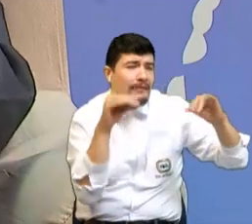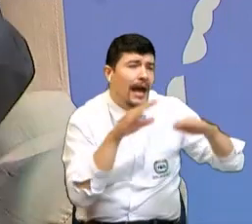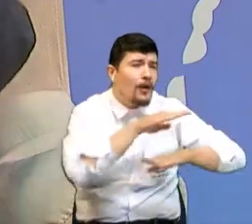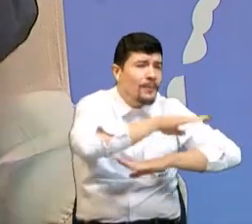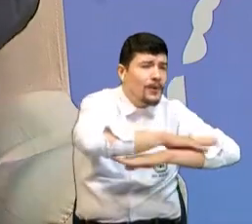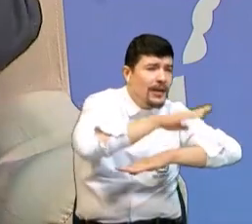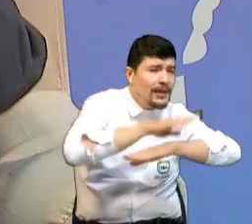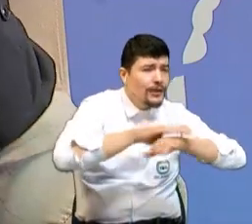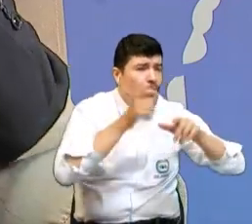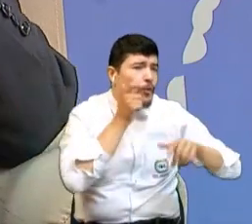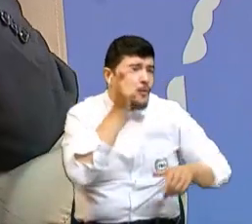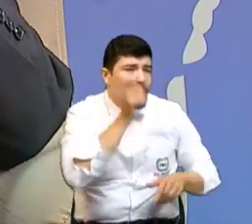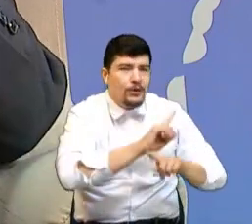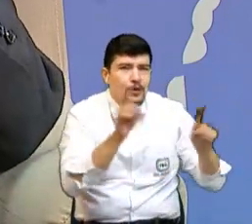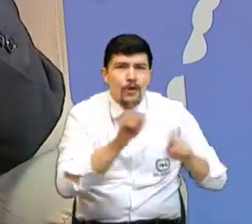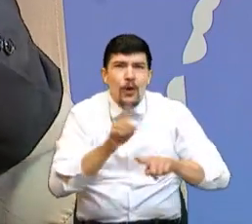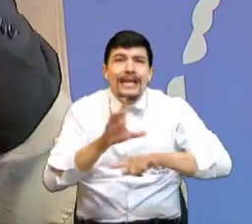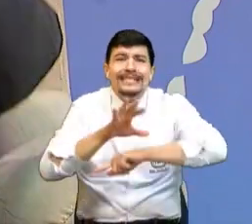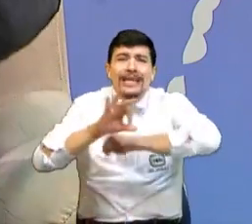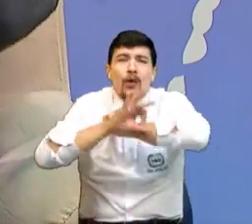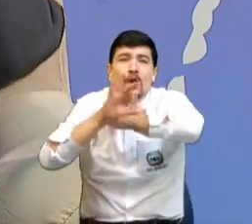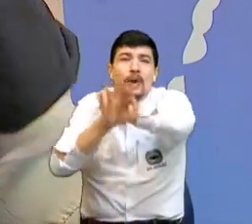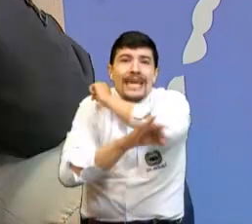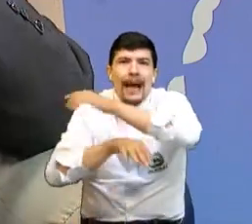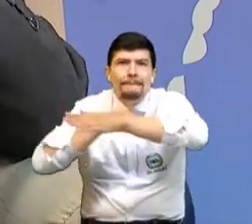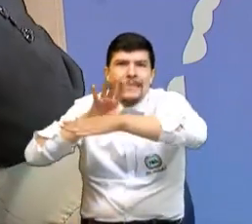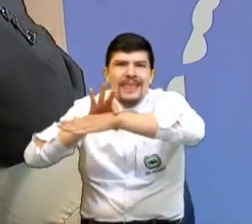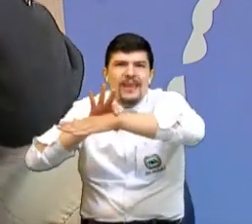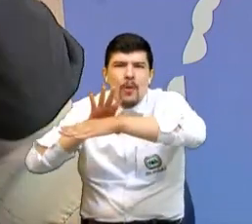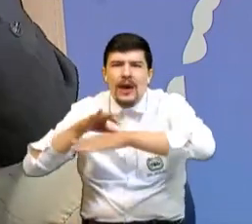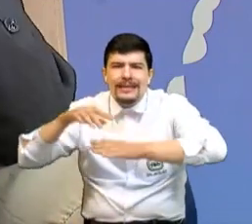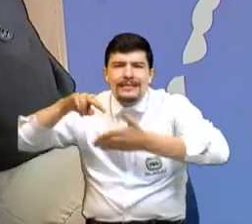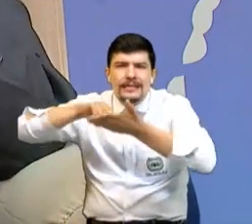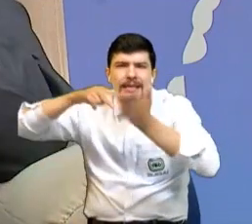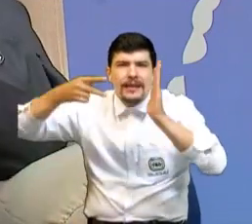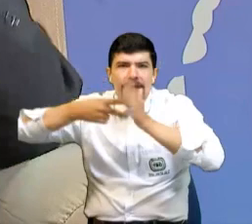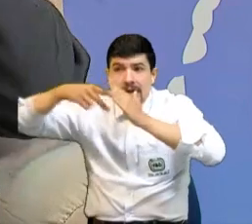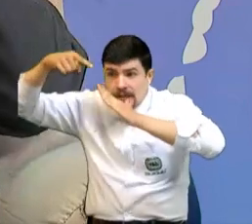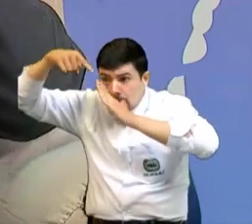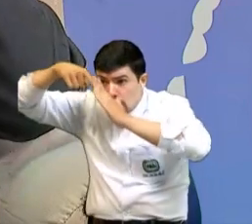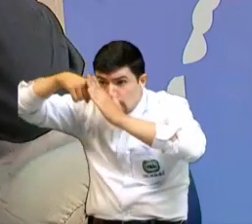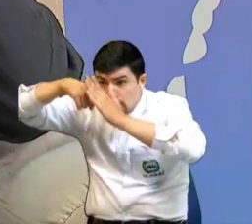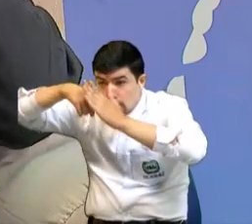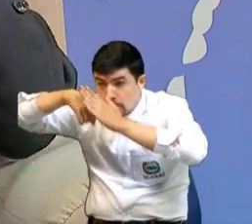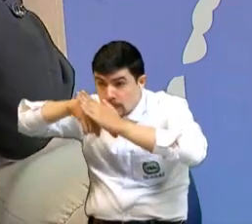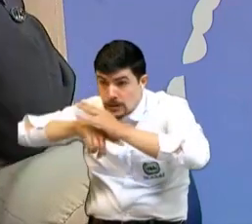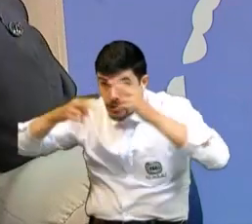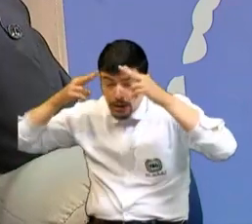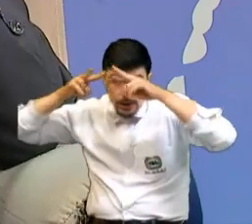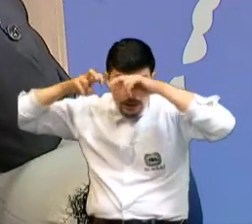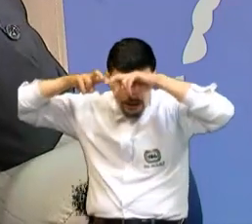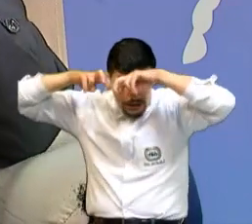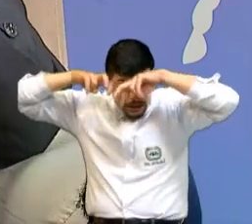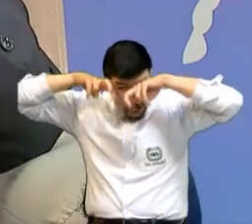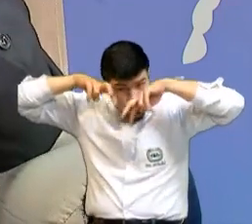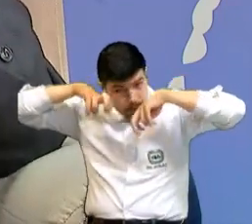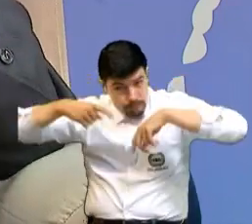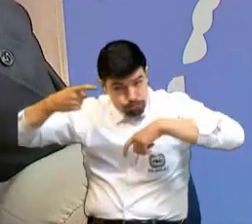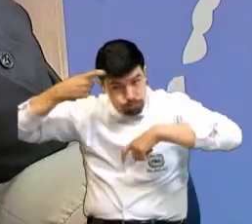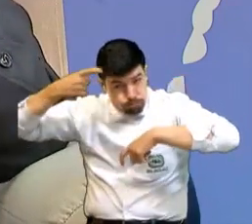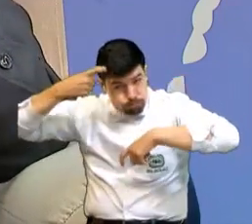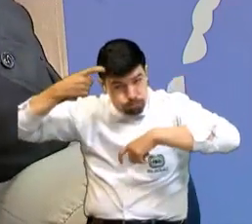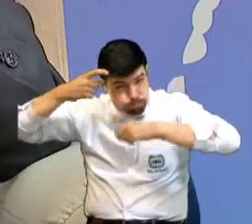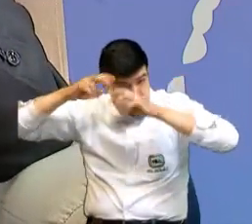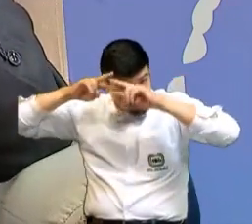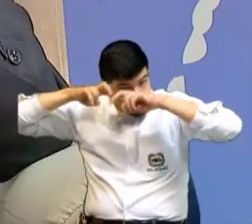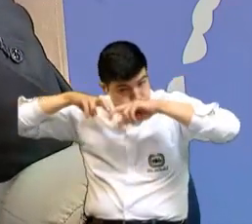comportamentales, sino que tienden a penetrar incluso a interiorizar en el cerebro del